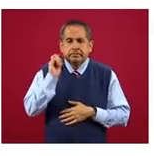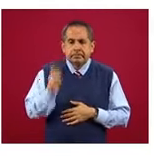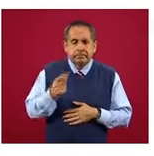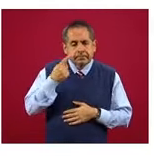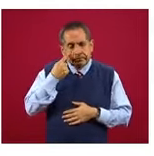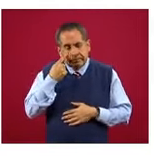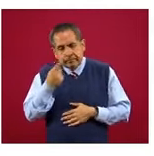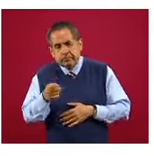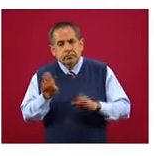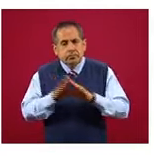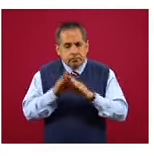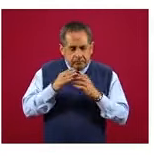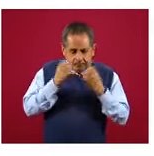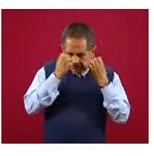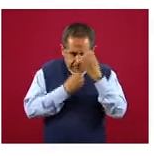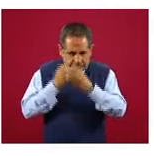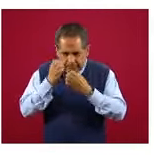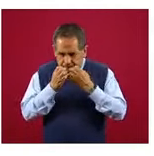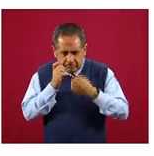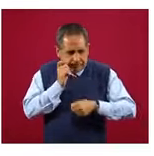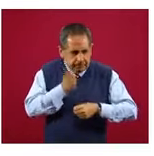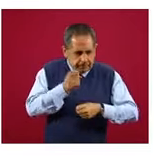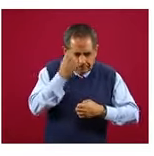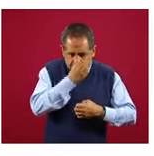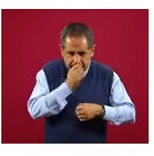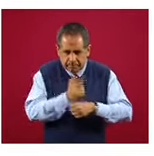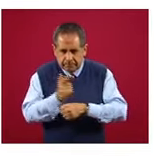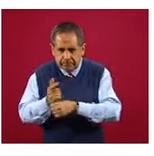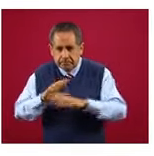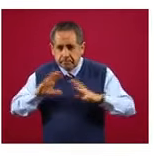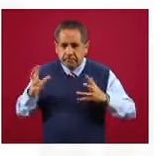representa la manera como se han estado estudiando a estas